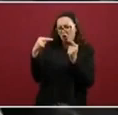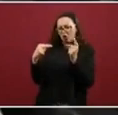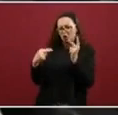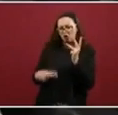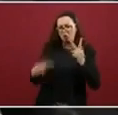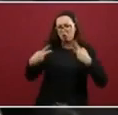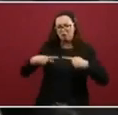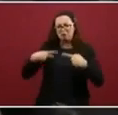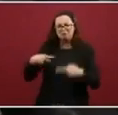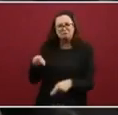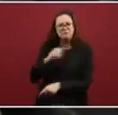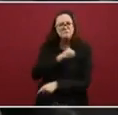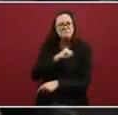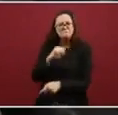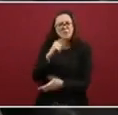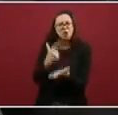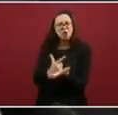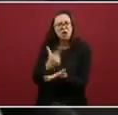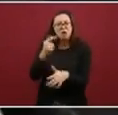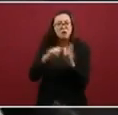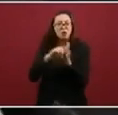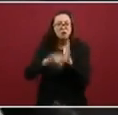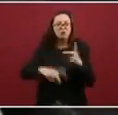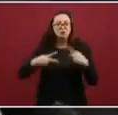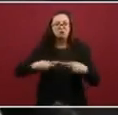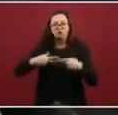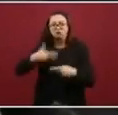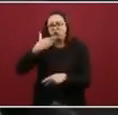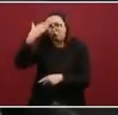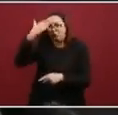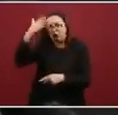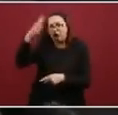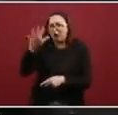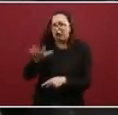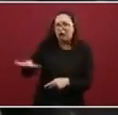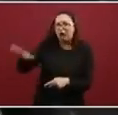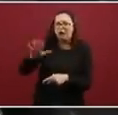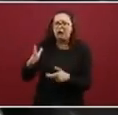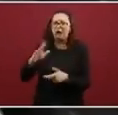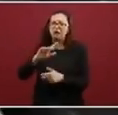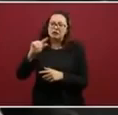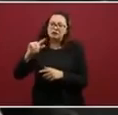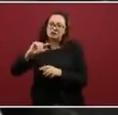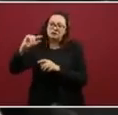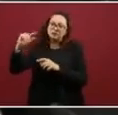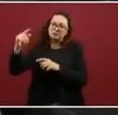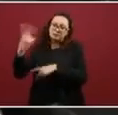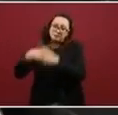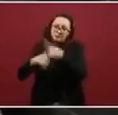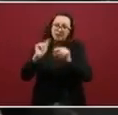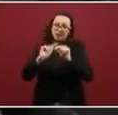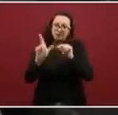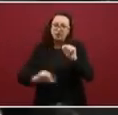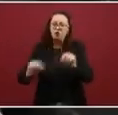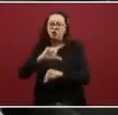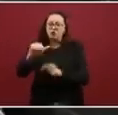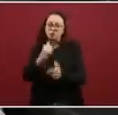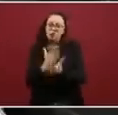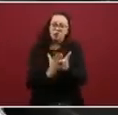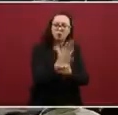gente de Medio Oriente que se ha querido alojar en la parte del Pacífico mexicano y después ingresar a Estados Unidos. Les presentaron como